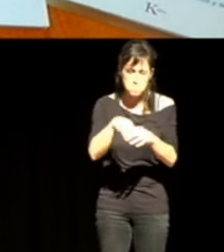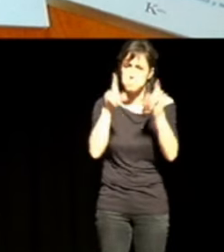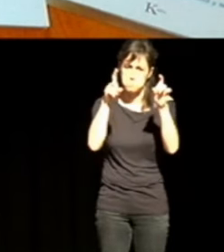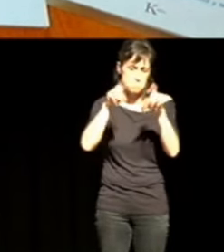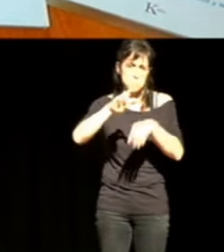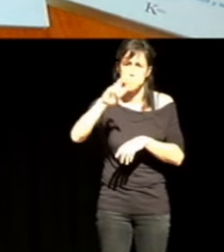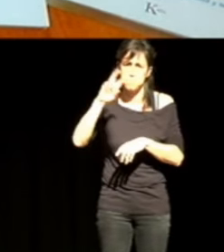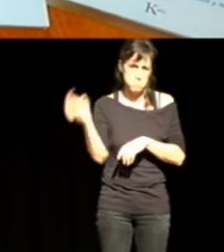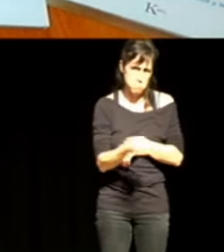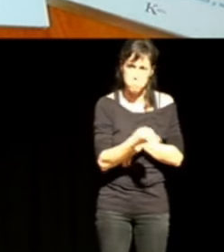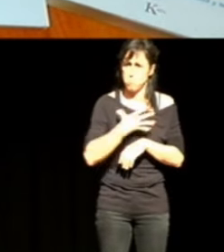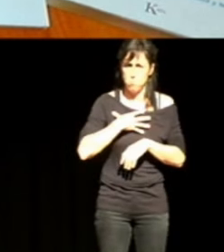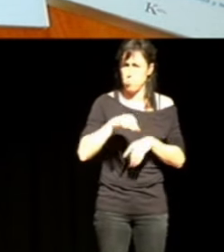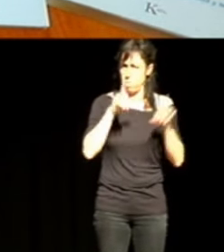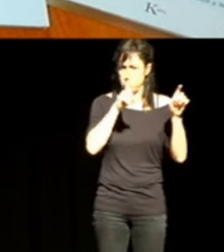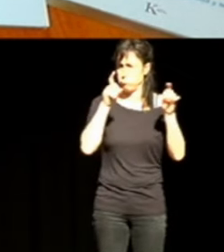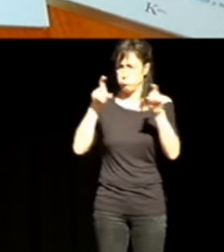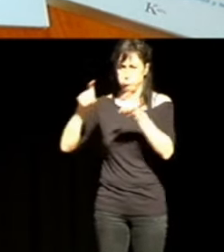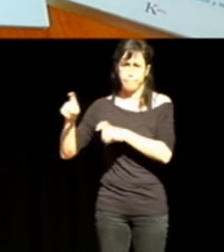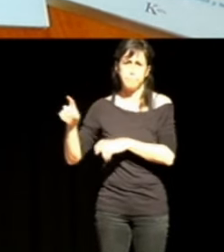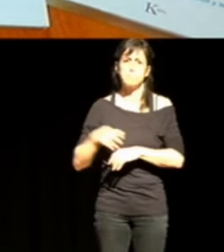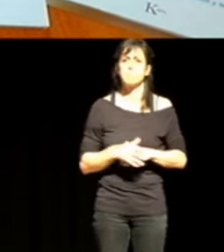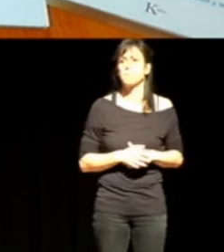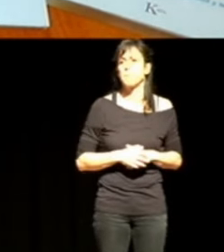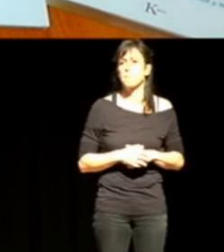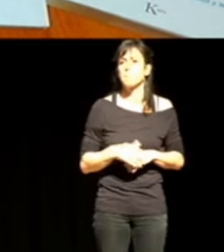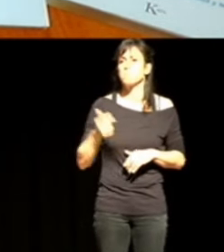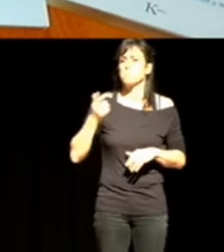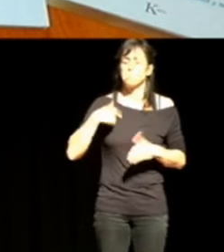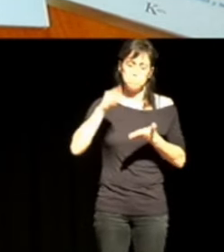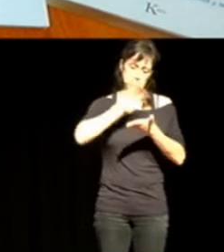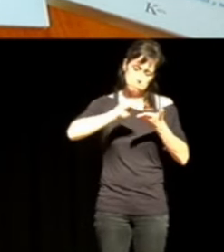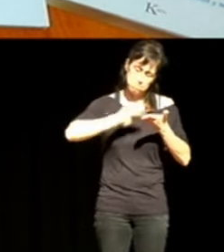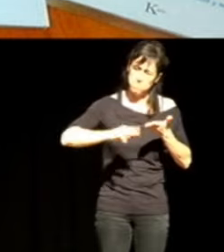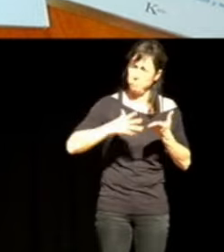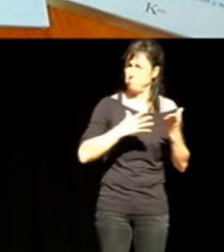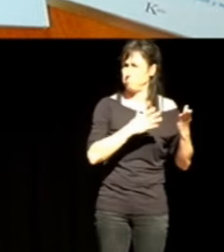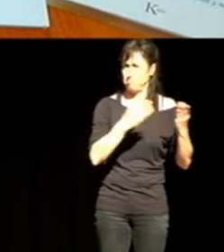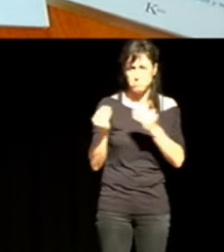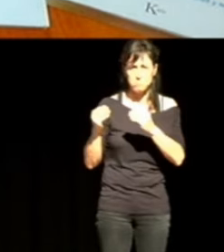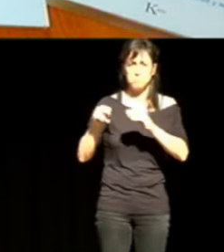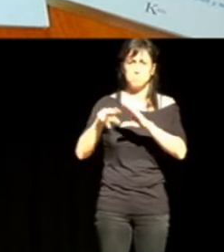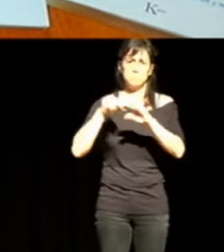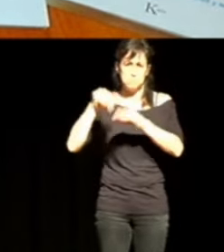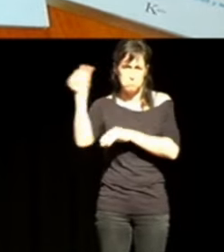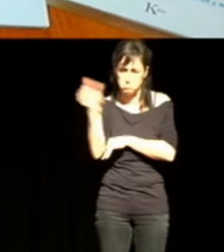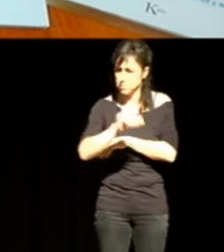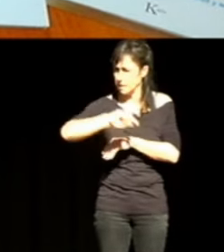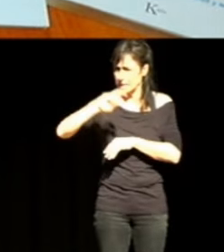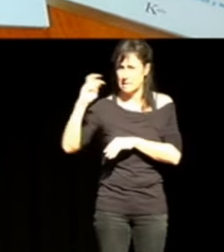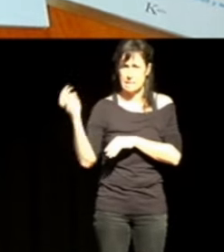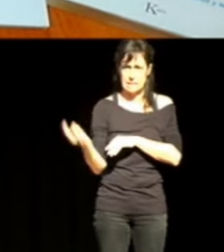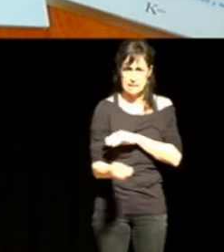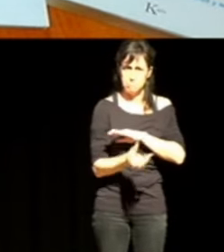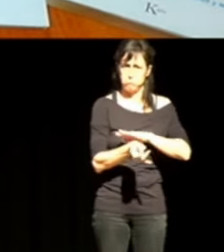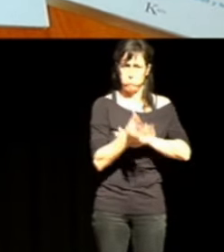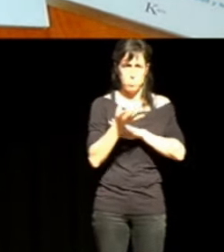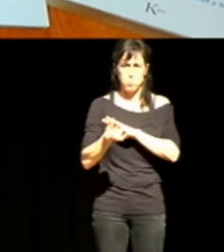Bueno, he dado muchas conferencias y vídeos y he escrito muchos artículos. Veremos si luego se puede leer alguna cosa.